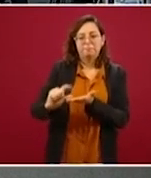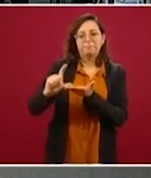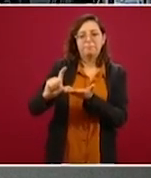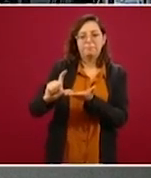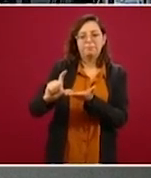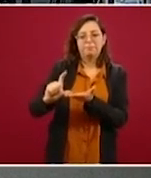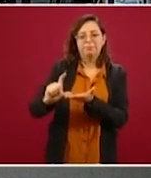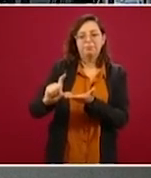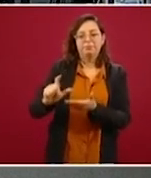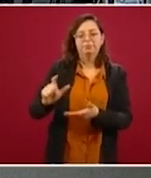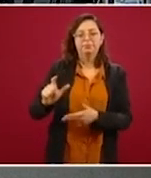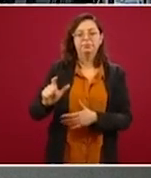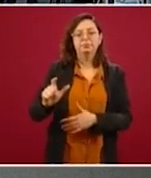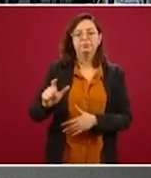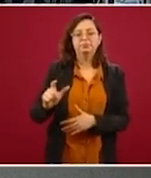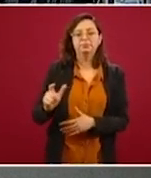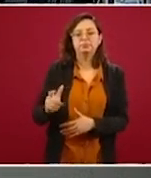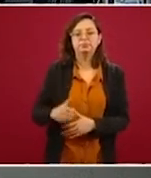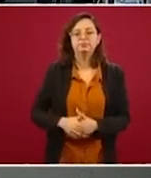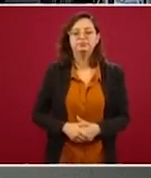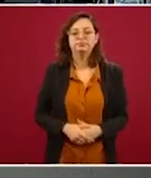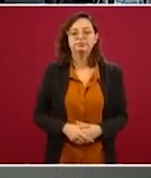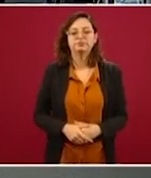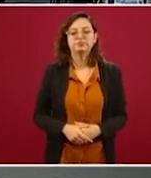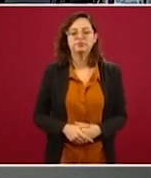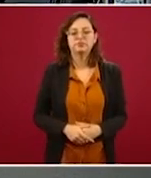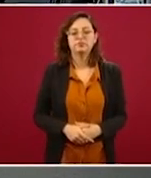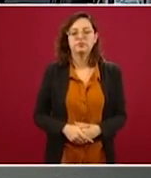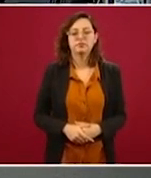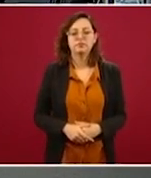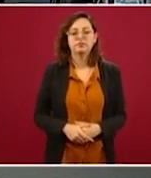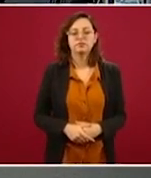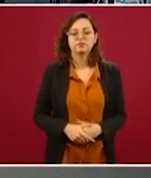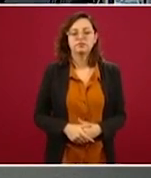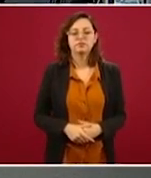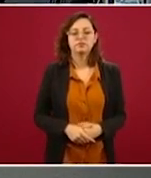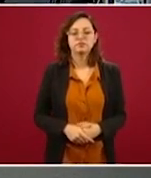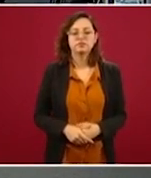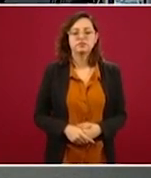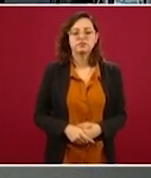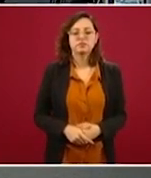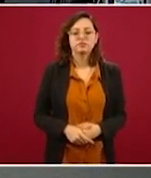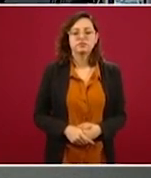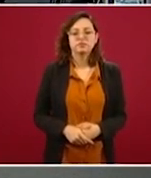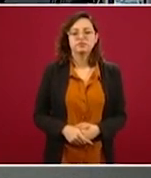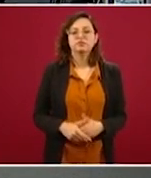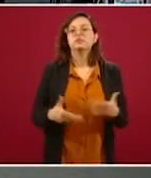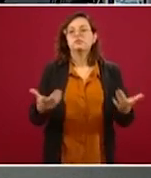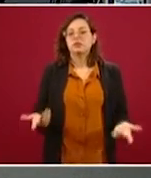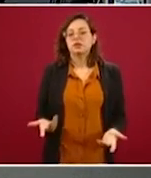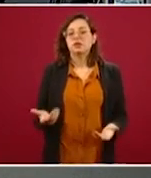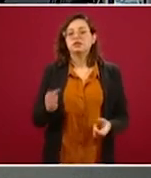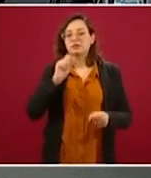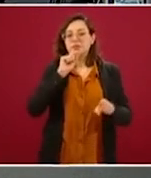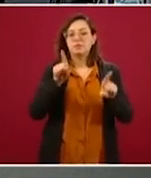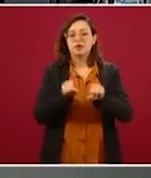Se presentó el aumento en el número de